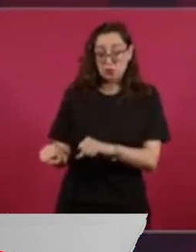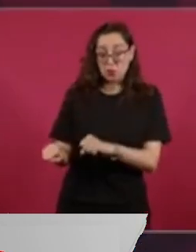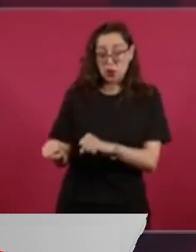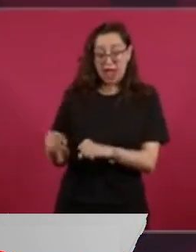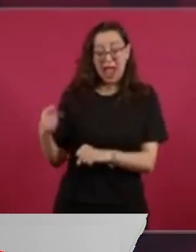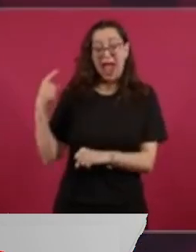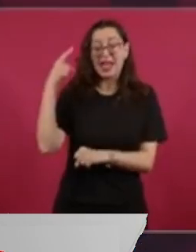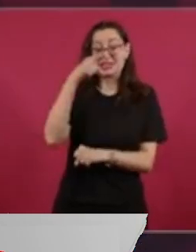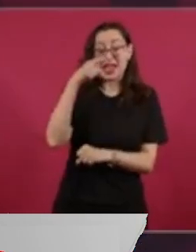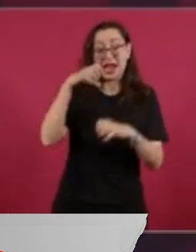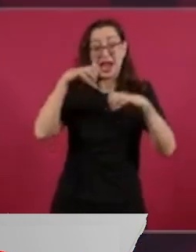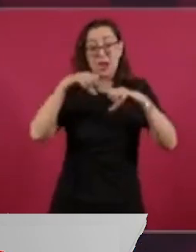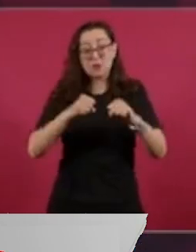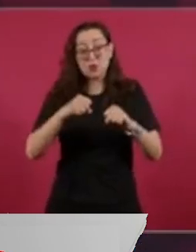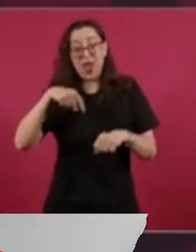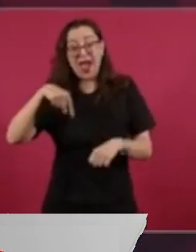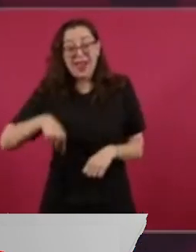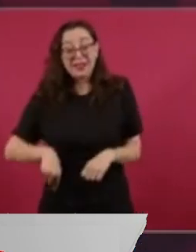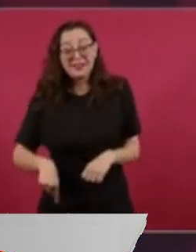allá o aquí,